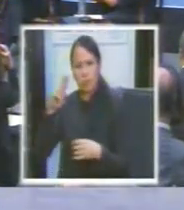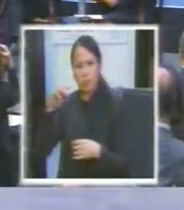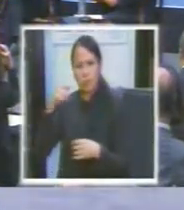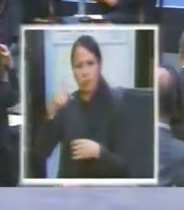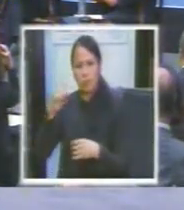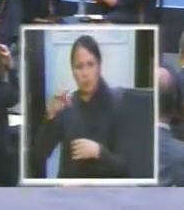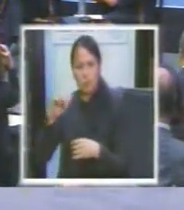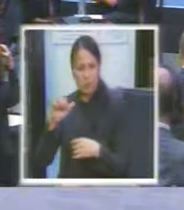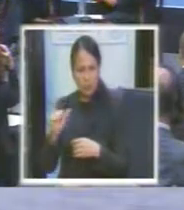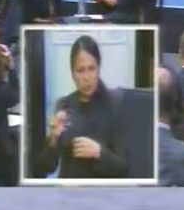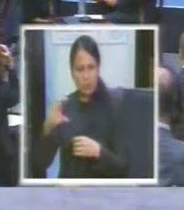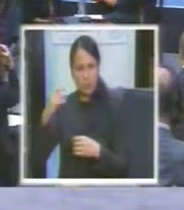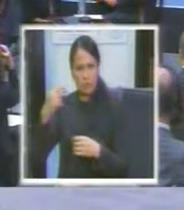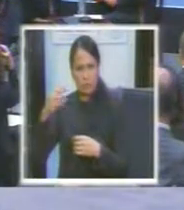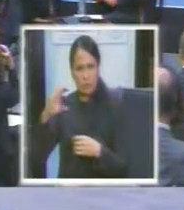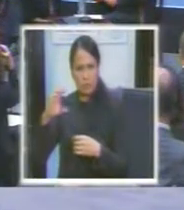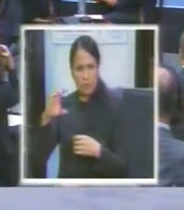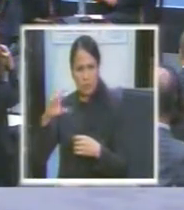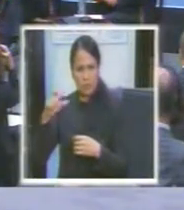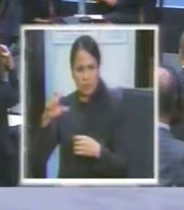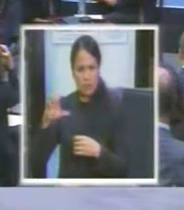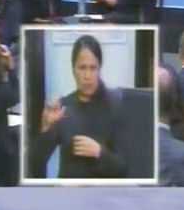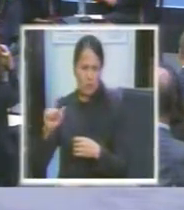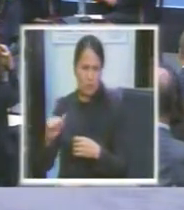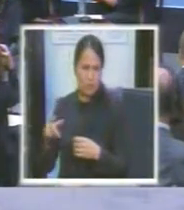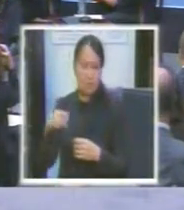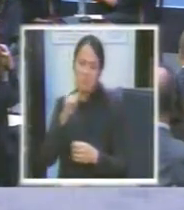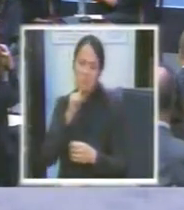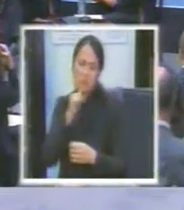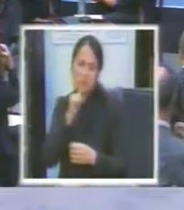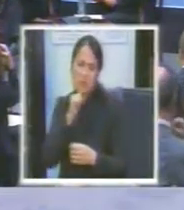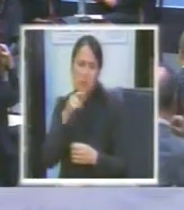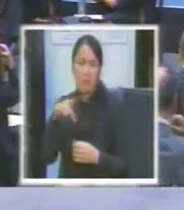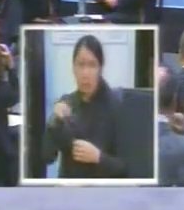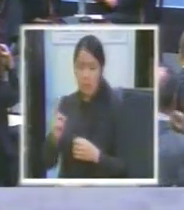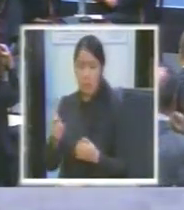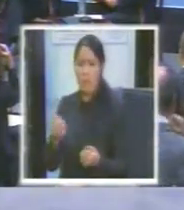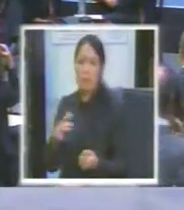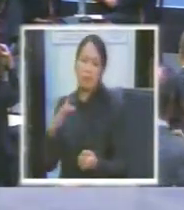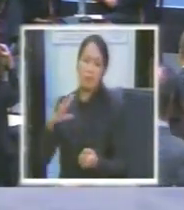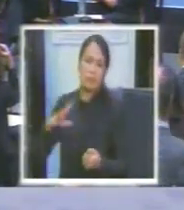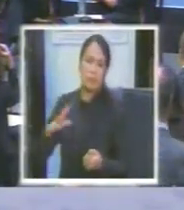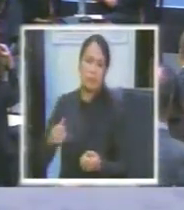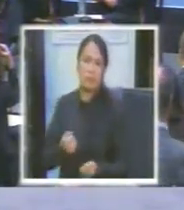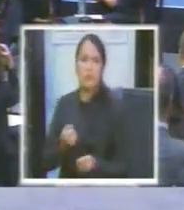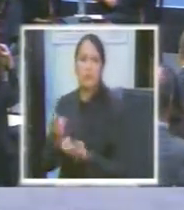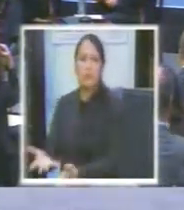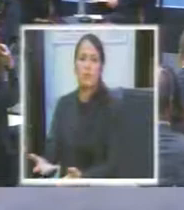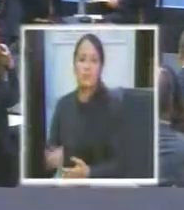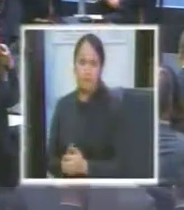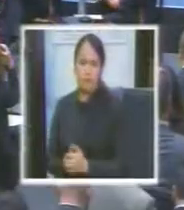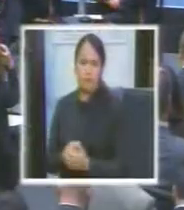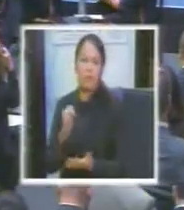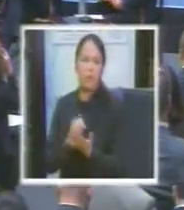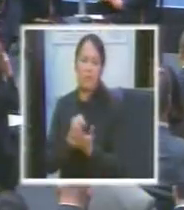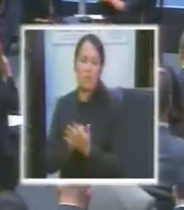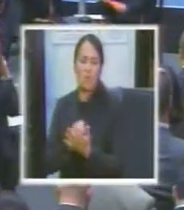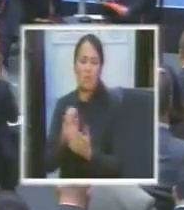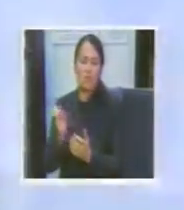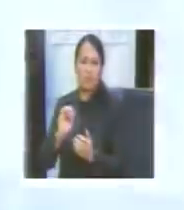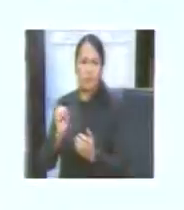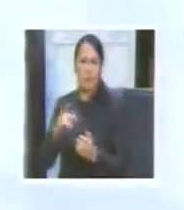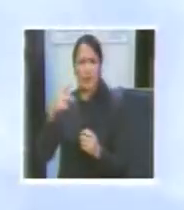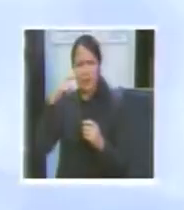Checa, que todavía no eran de la Unión Europea, pero tenían acceso preferencial a Europa. Entonces, el único instrumento que podía poner a los